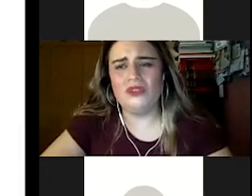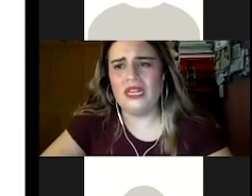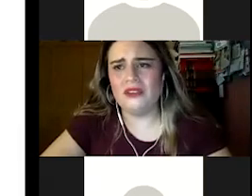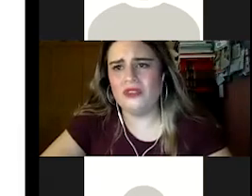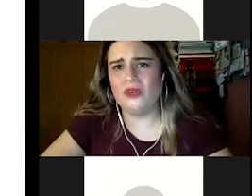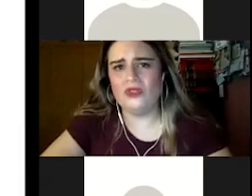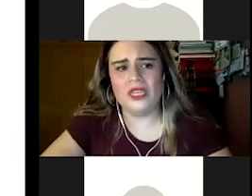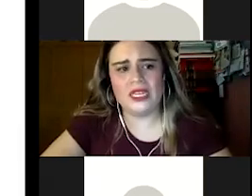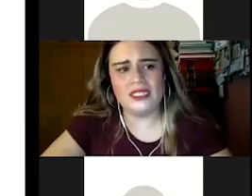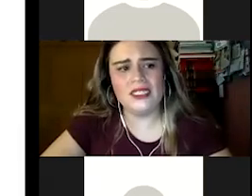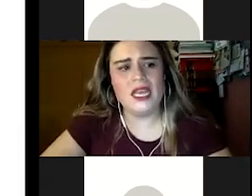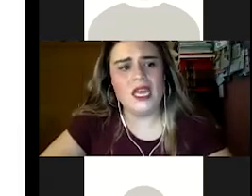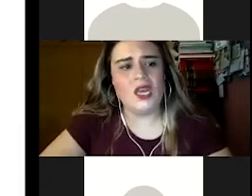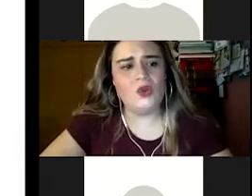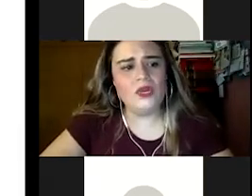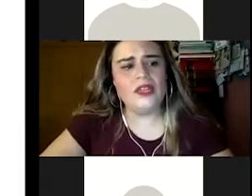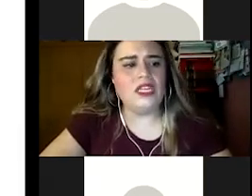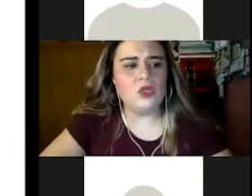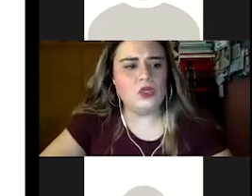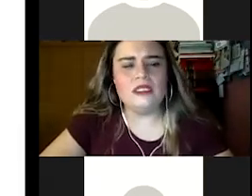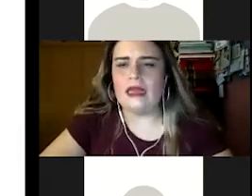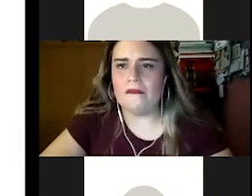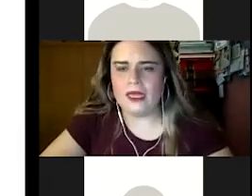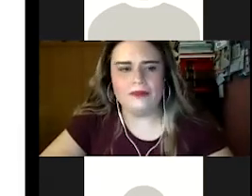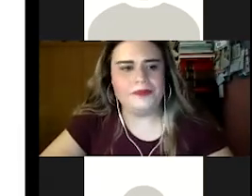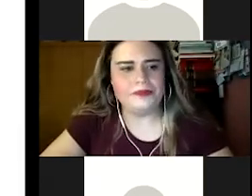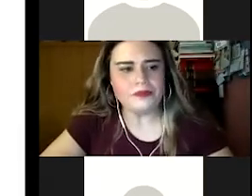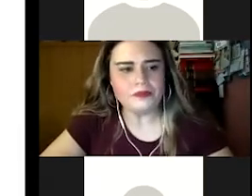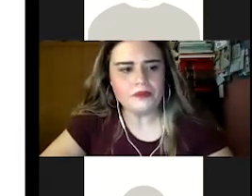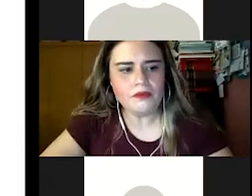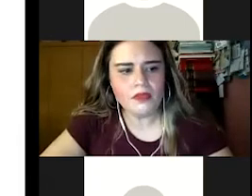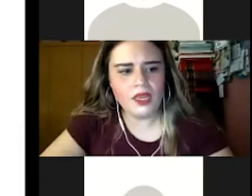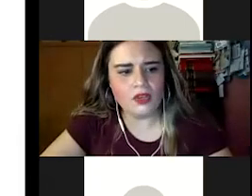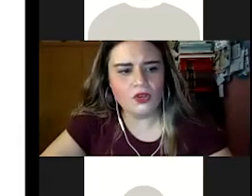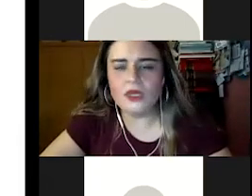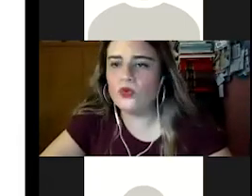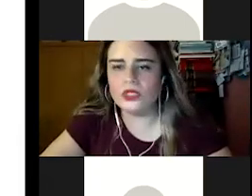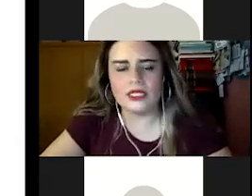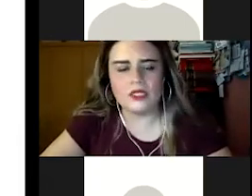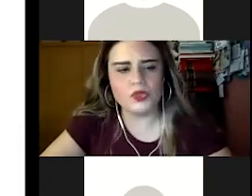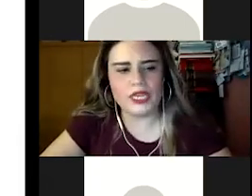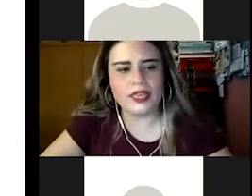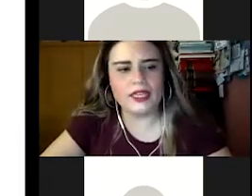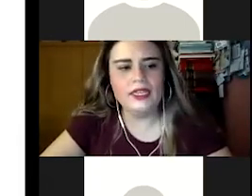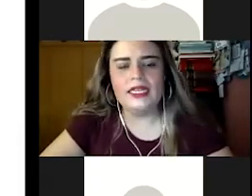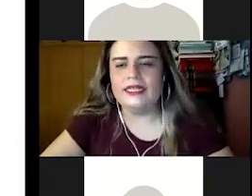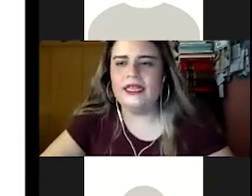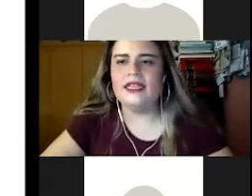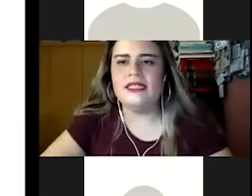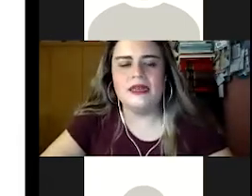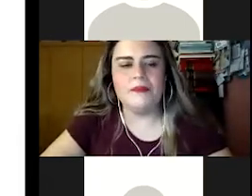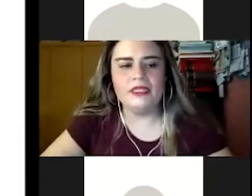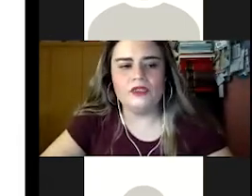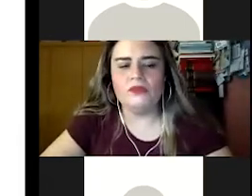los datos de los ODS. Y una de las cosas que a mí no me gusta que suceda es que